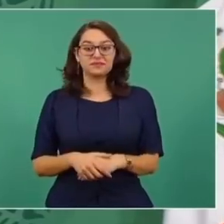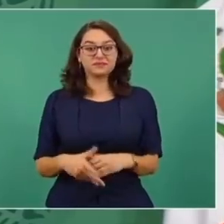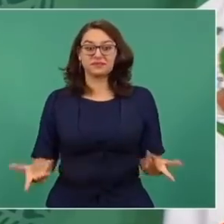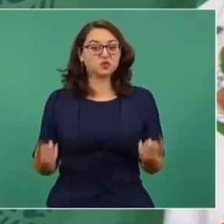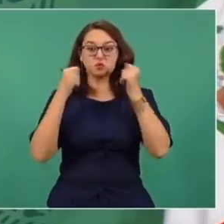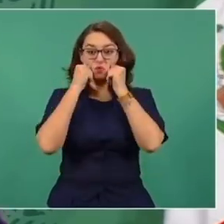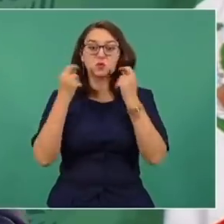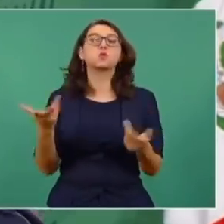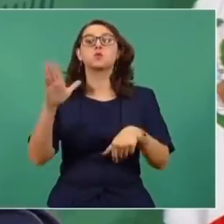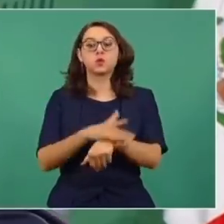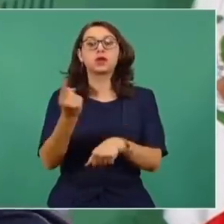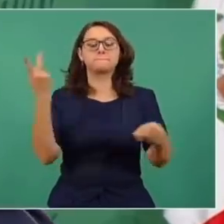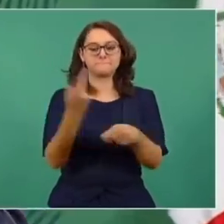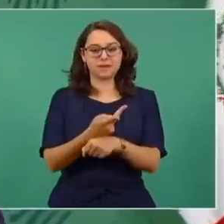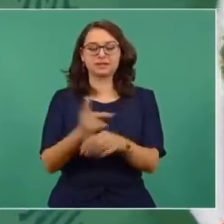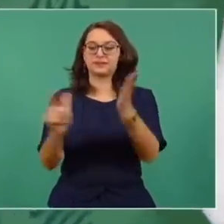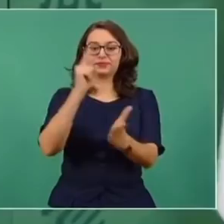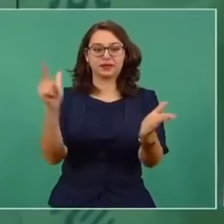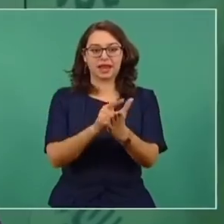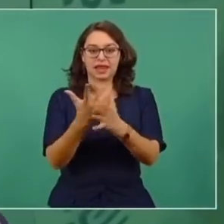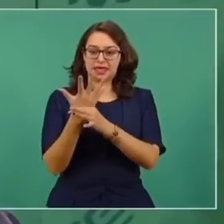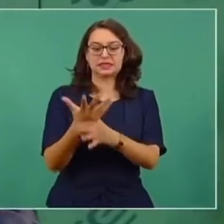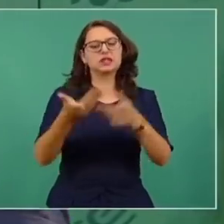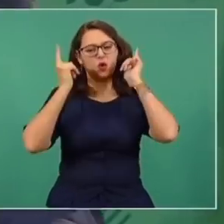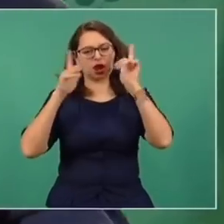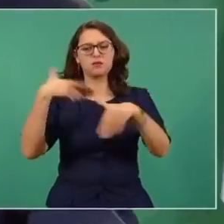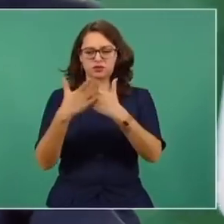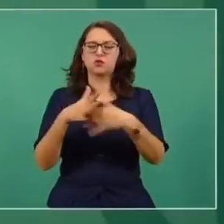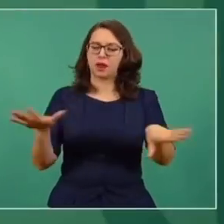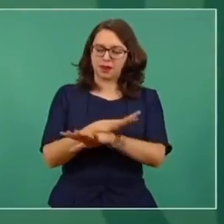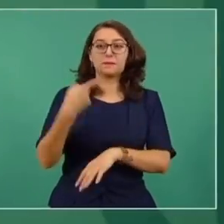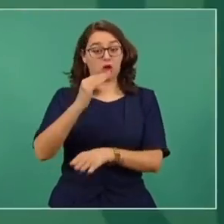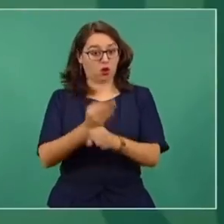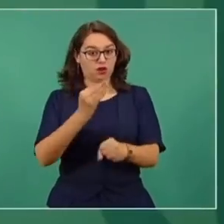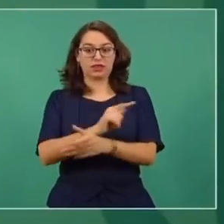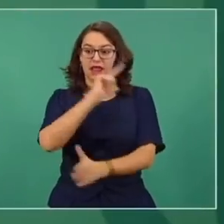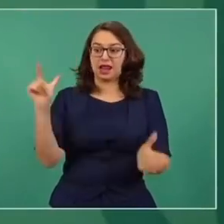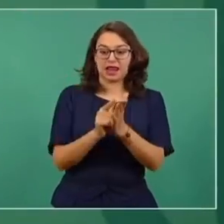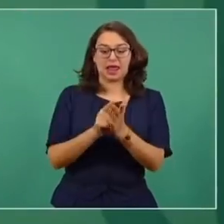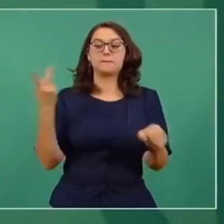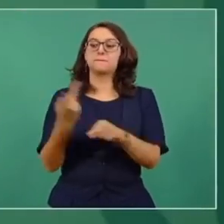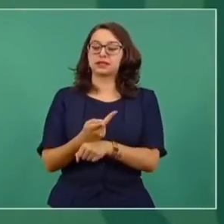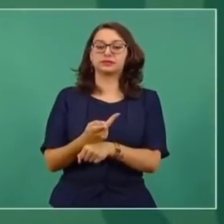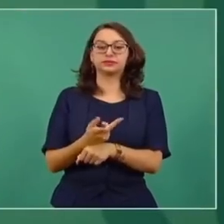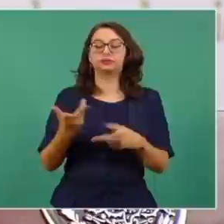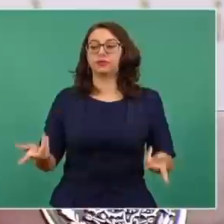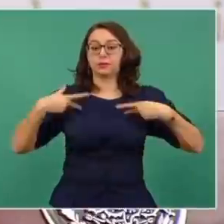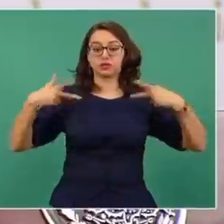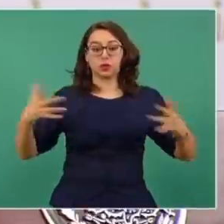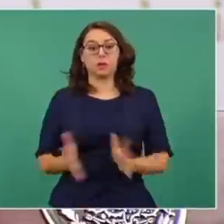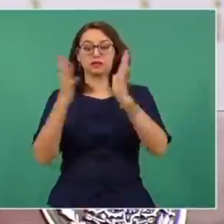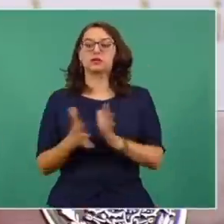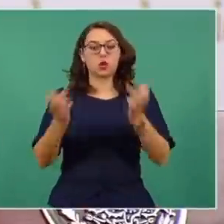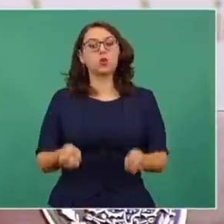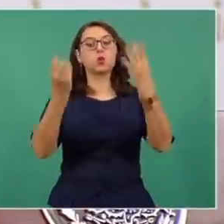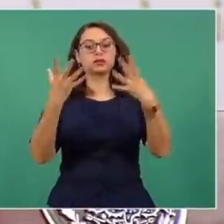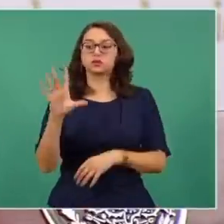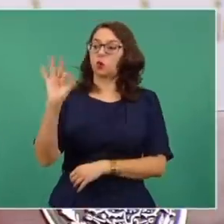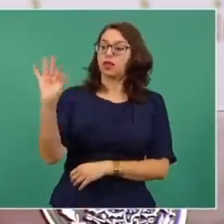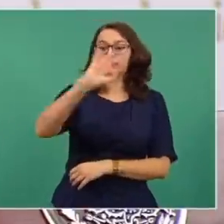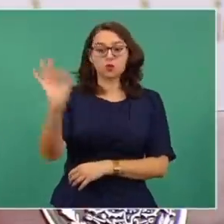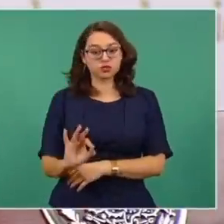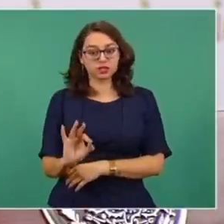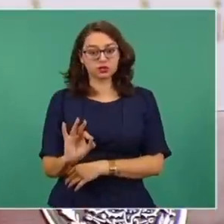que tenga efectos vinculatorios, de acuerdo a la ley, que ojalá ya eso lo cambiemos después, para reducir el porcentaje. Tienen que participar el 40%